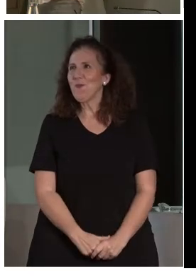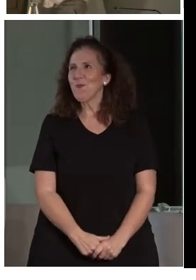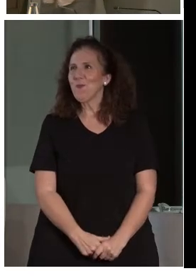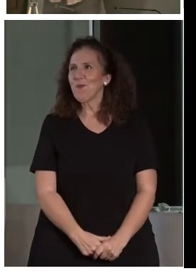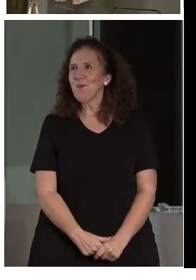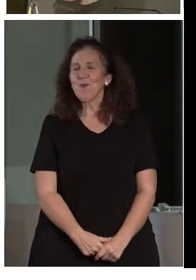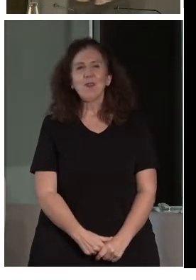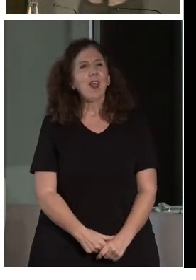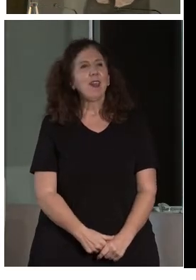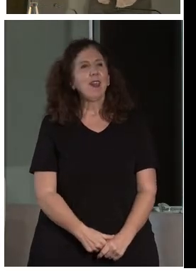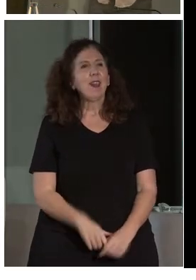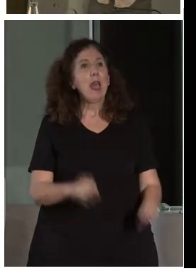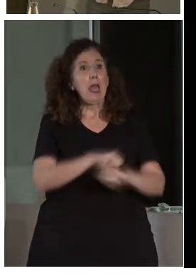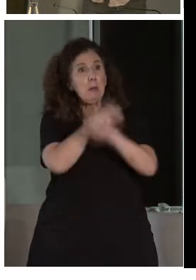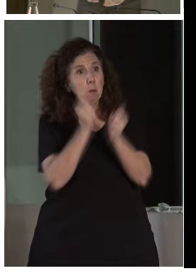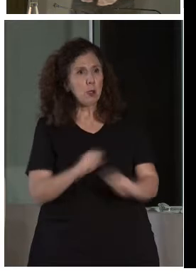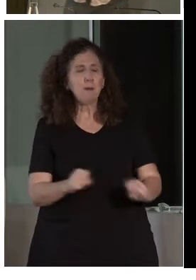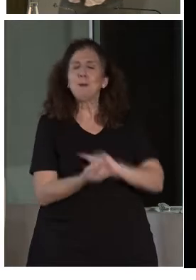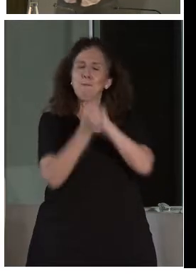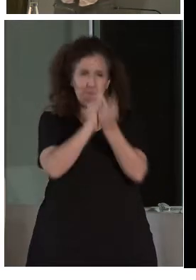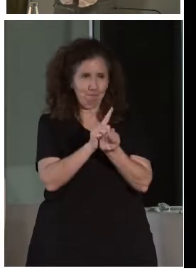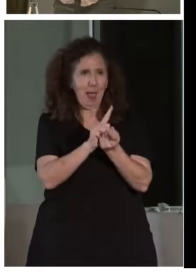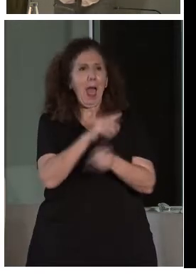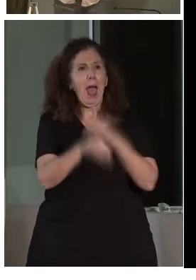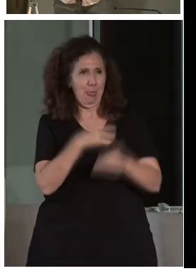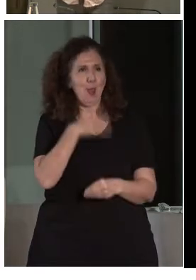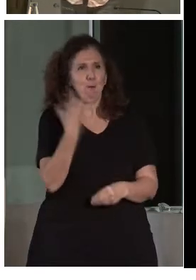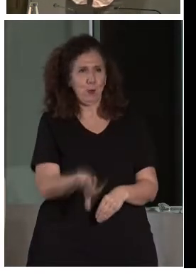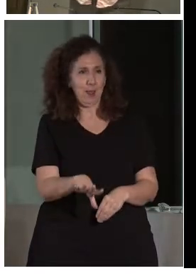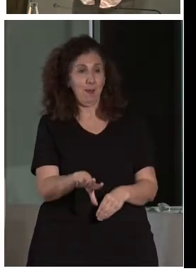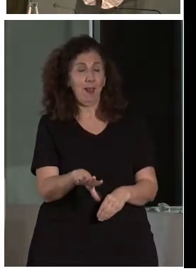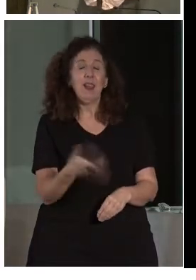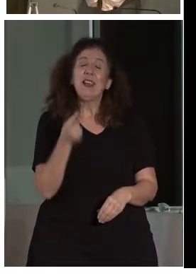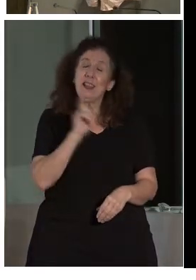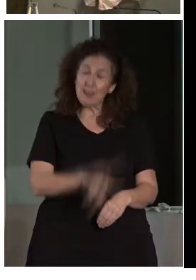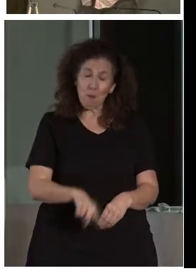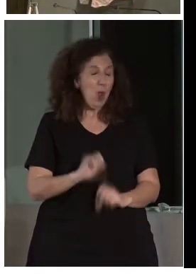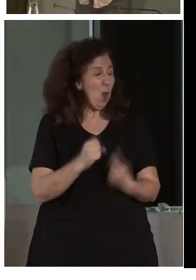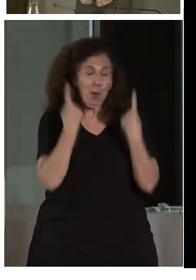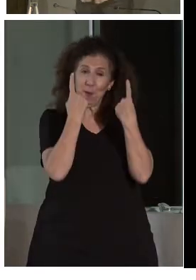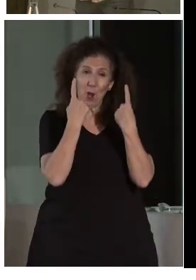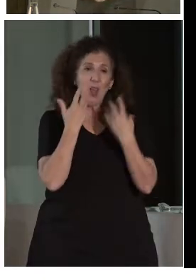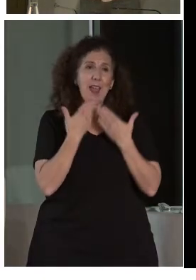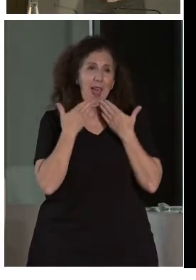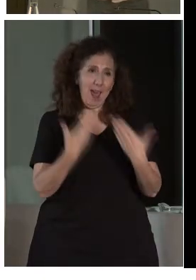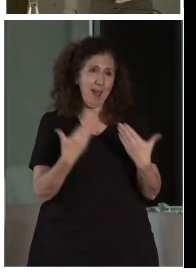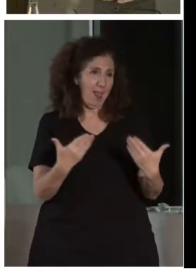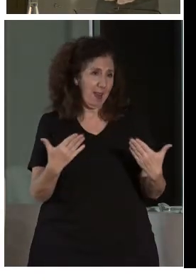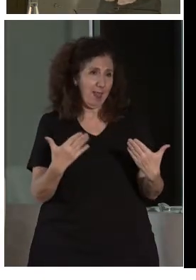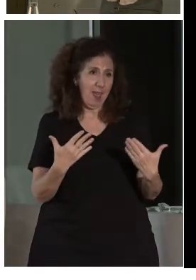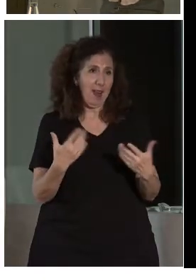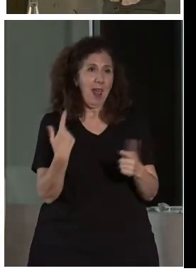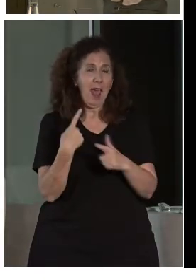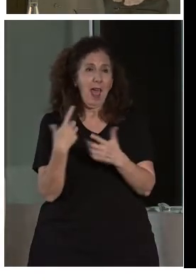Pues eso, hacer posible lo imposible. Y nada, eso, como es de bien nacidos ser agradecidos, yo lo primero que quería hacer era